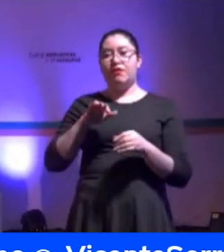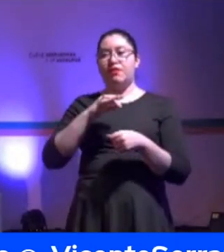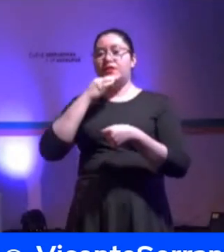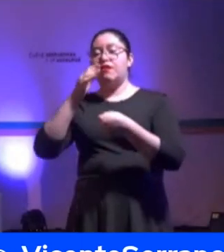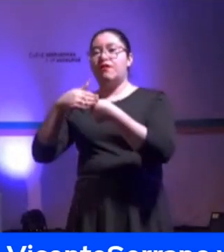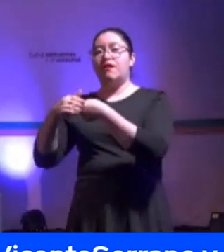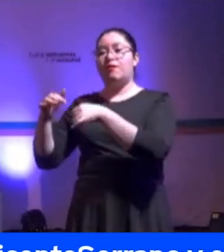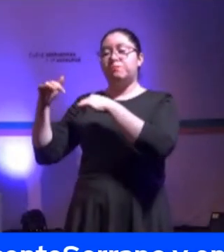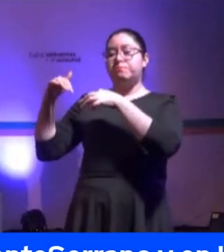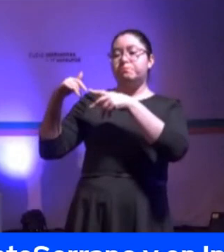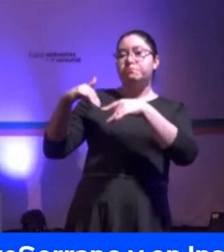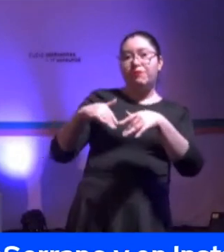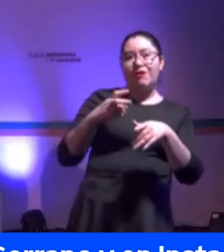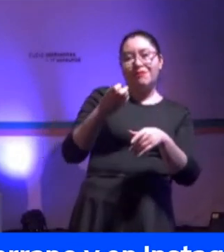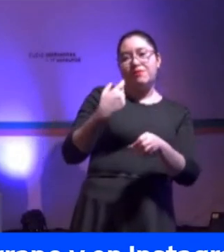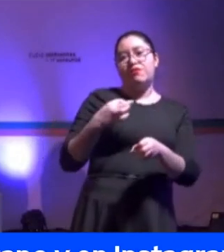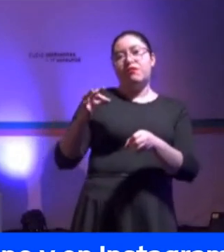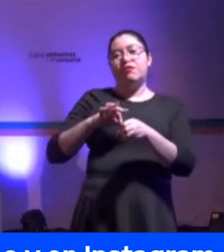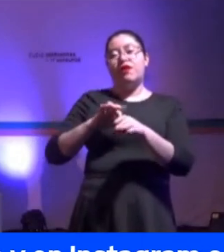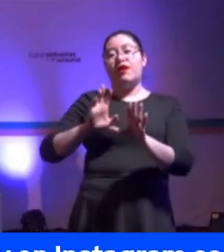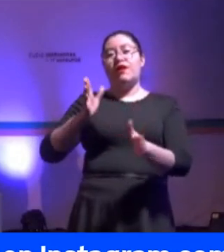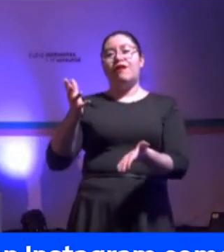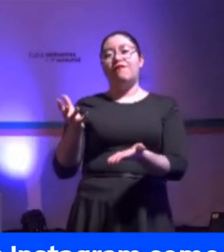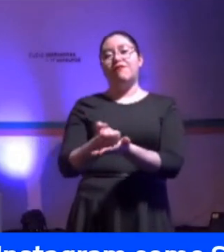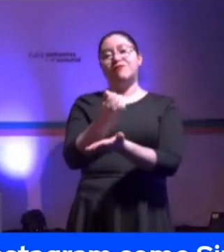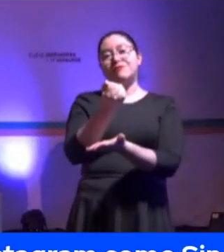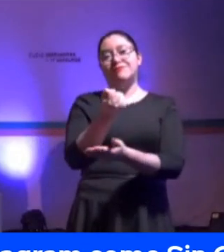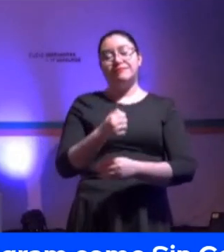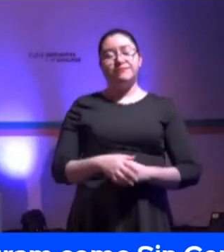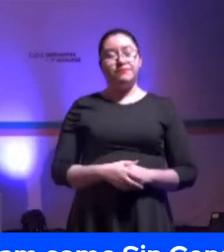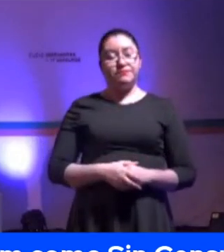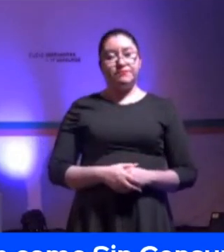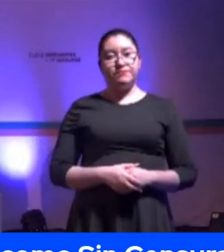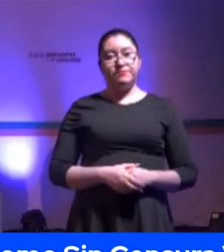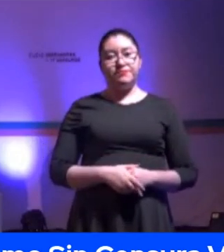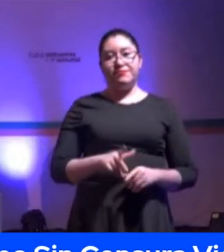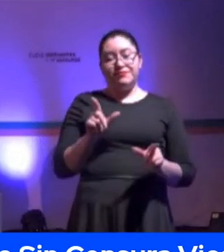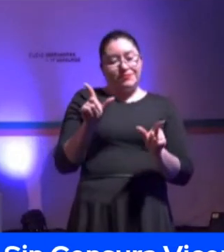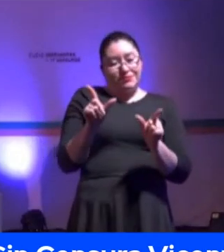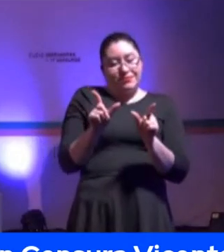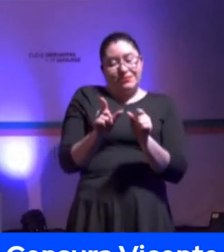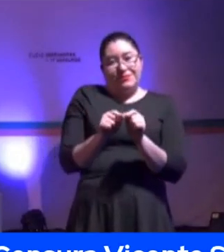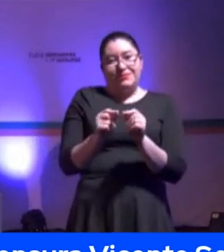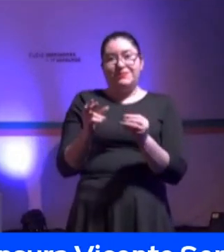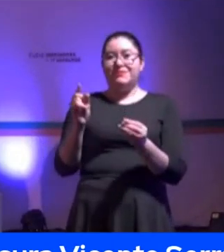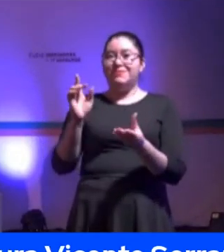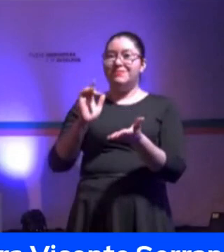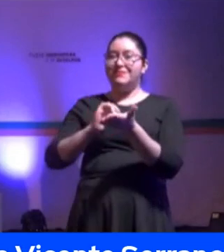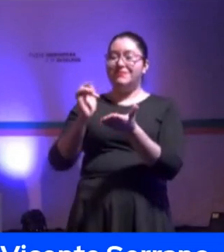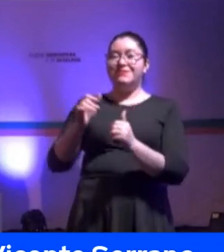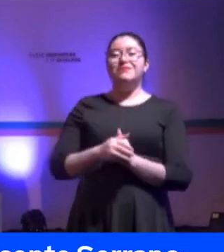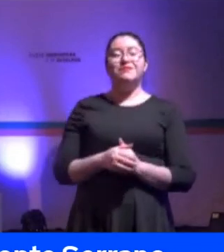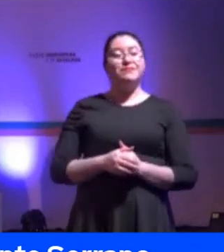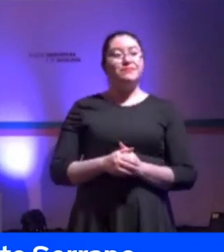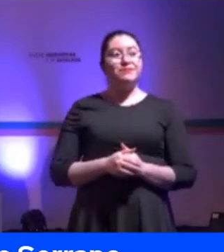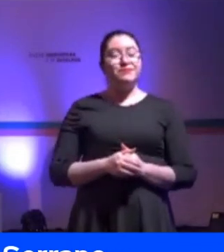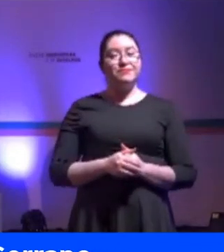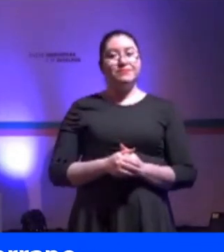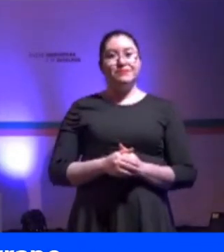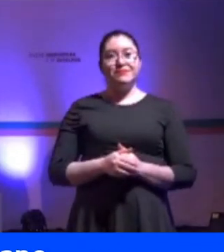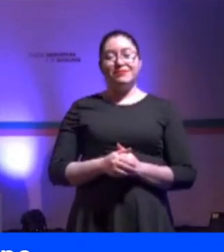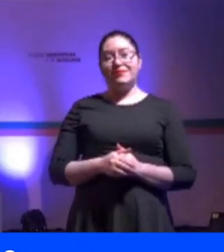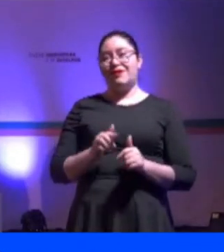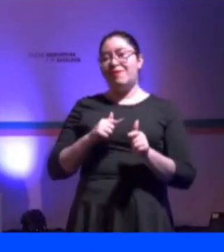que llegan también al poder. Eso es, ¿no? Eso sería todo. Muchas gracias. Larga vida al rey del